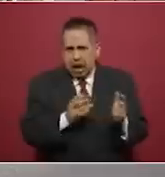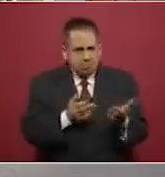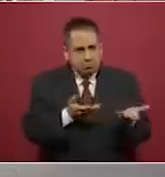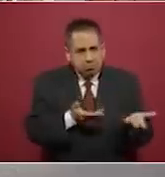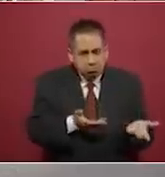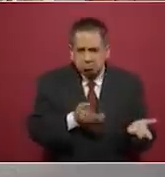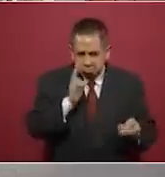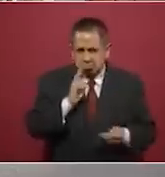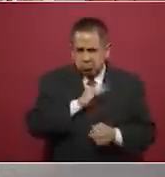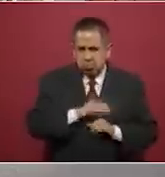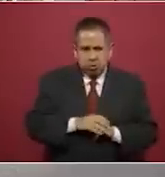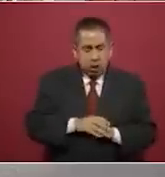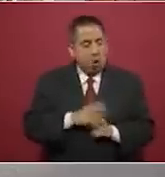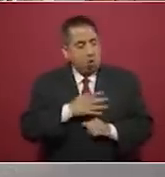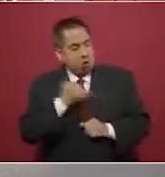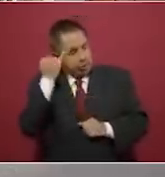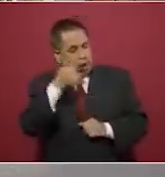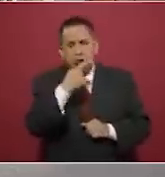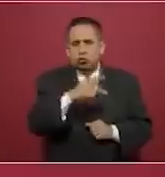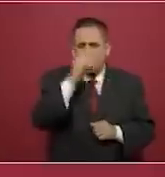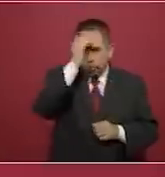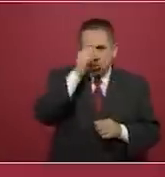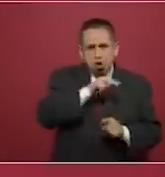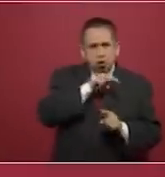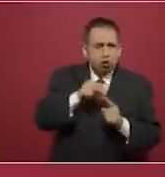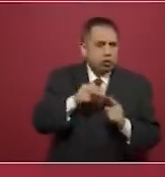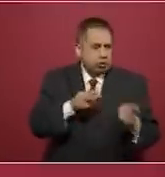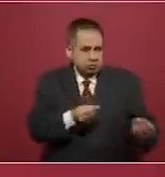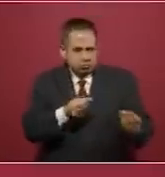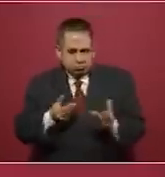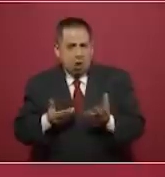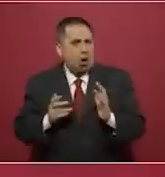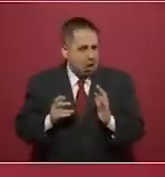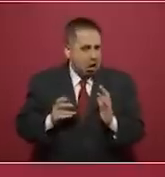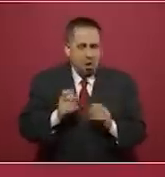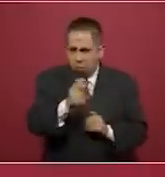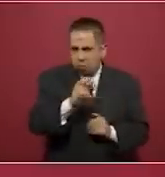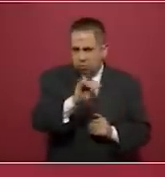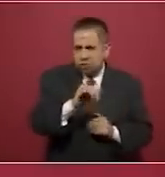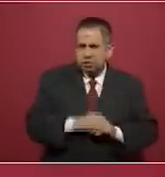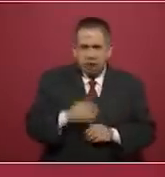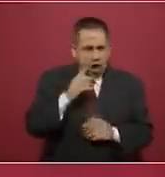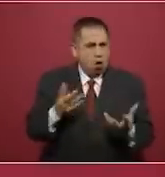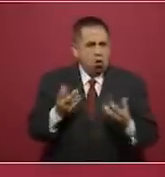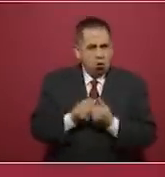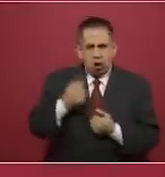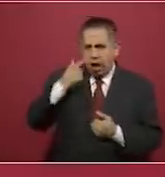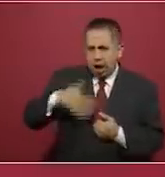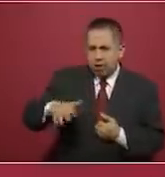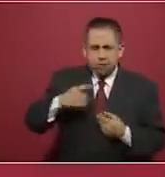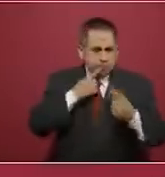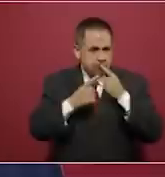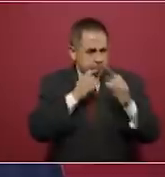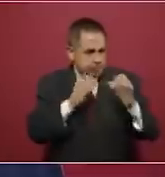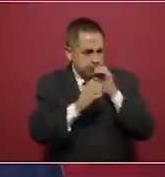este tomar en cuenta sus puntos de vista y que se busquen por la vía del